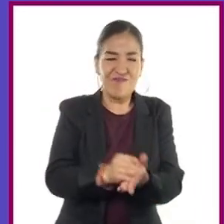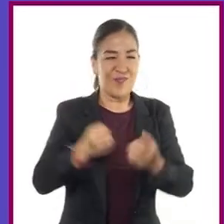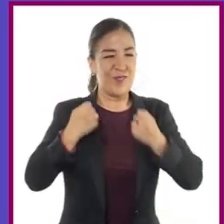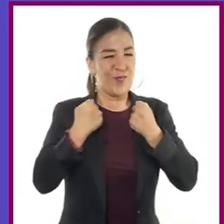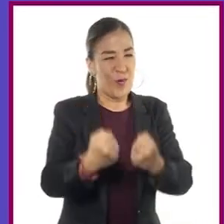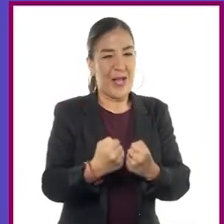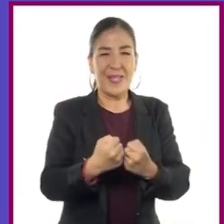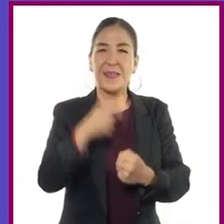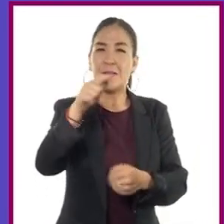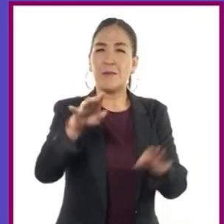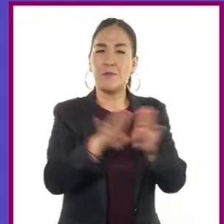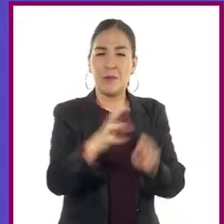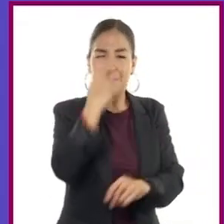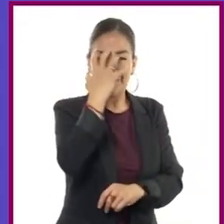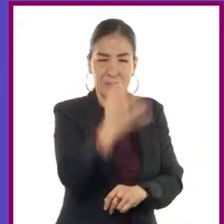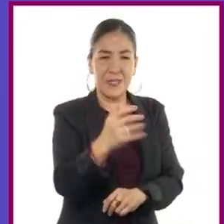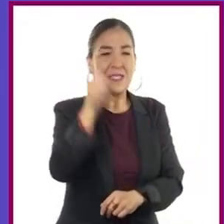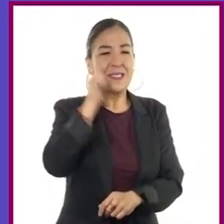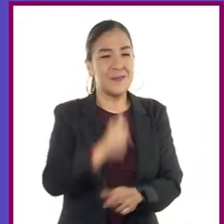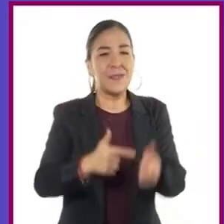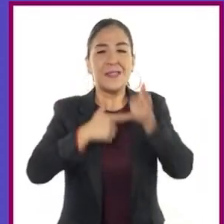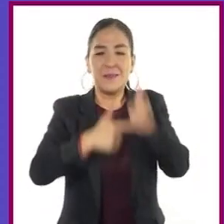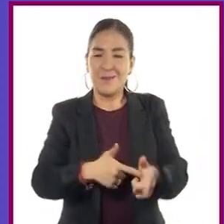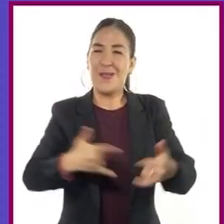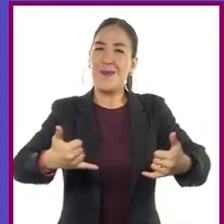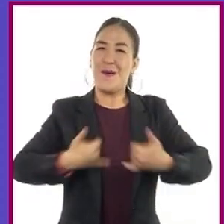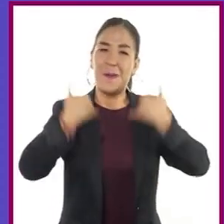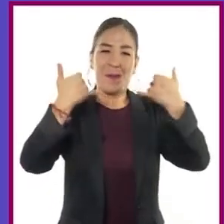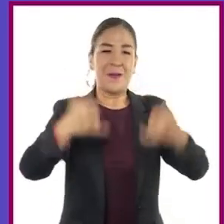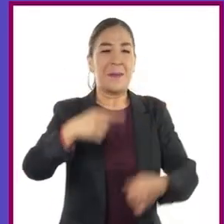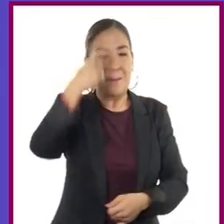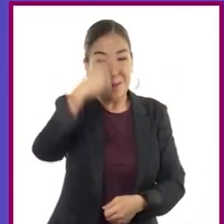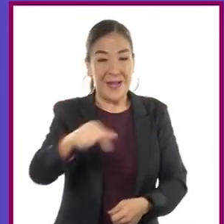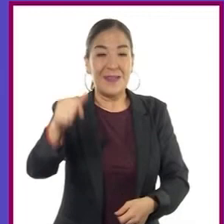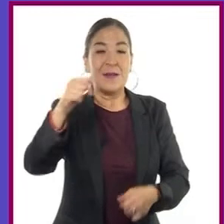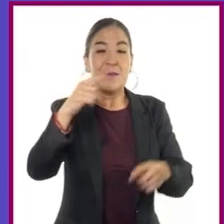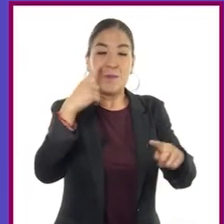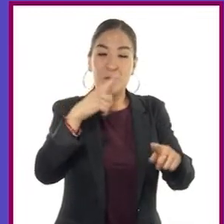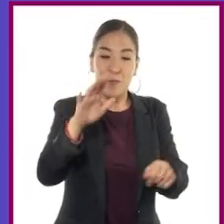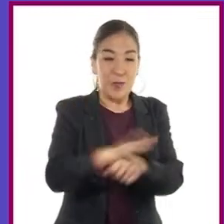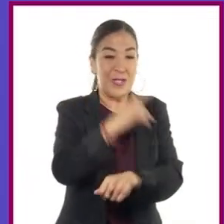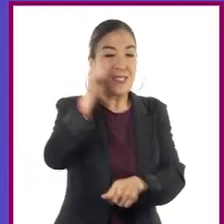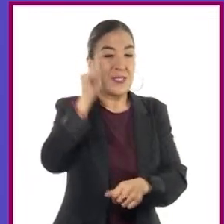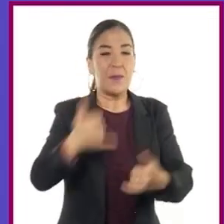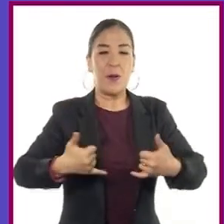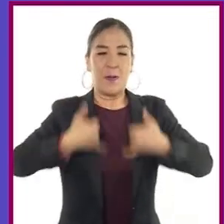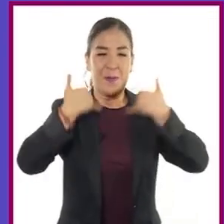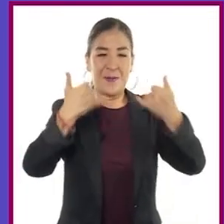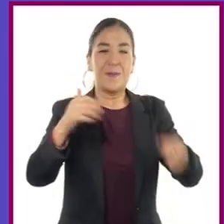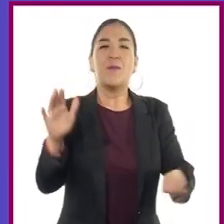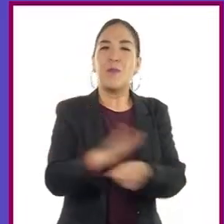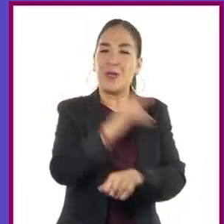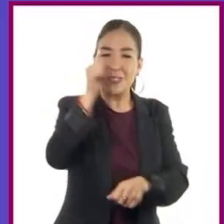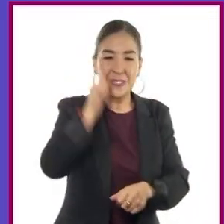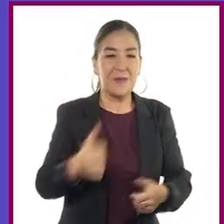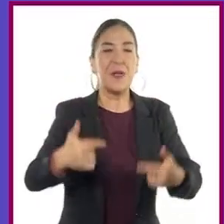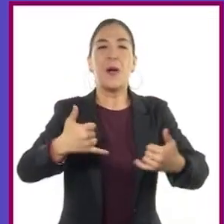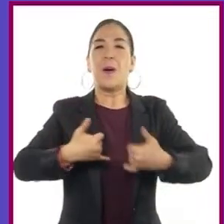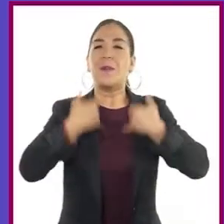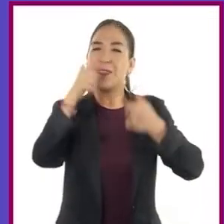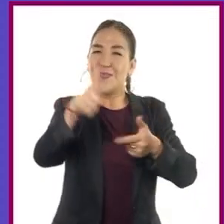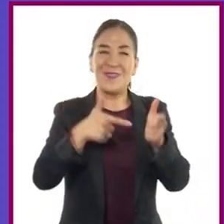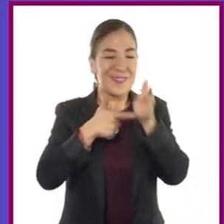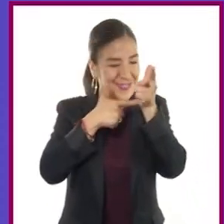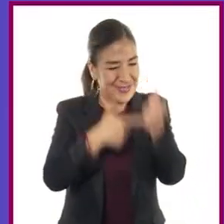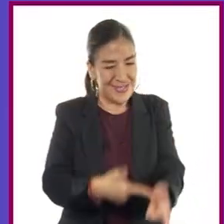firme y fuerte, que permanezcas por siempre joven, por siempre joven, por siempre joven, que